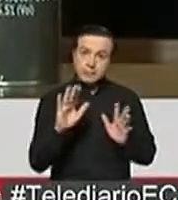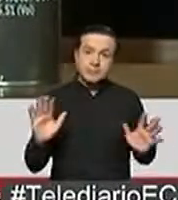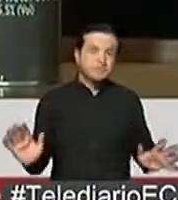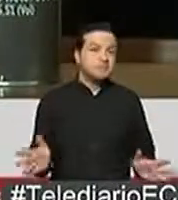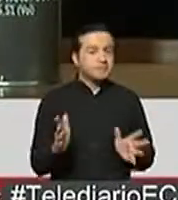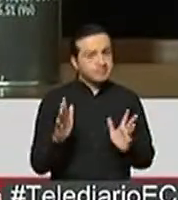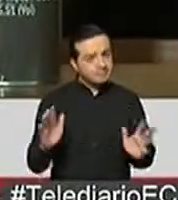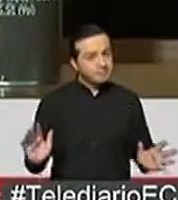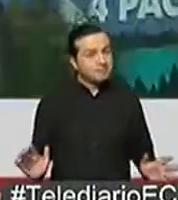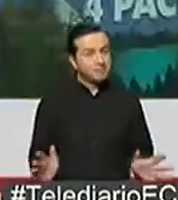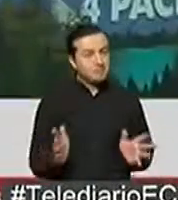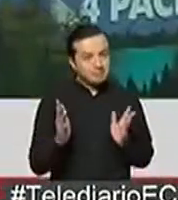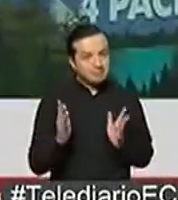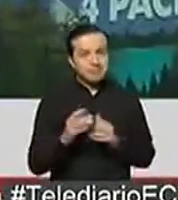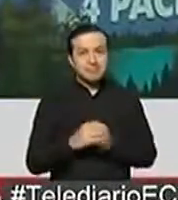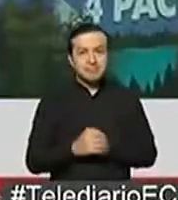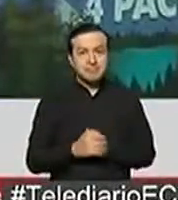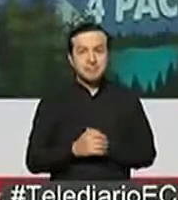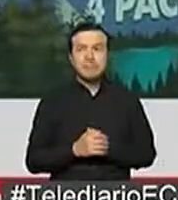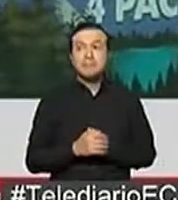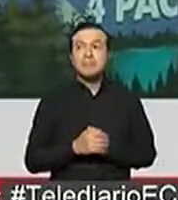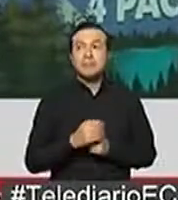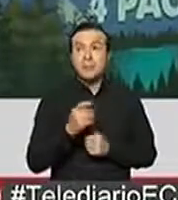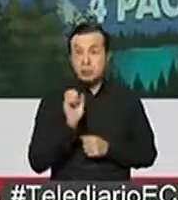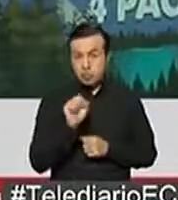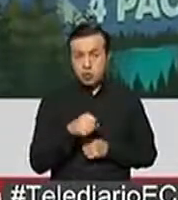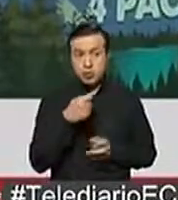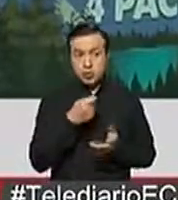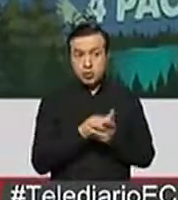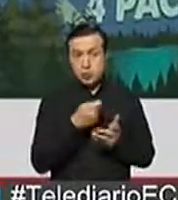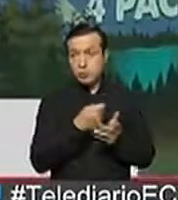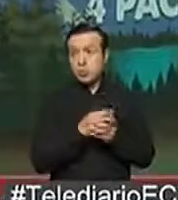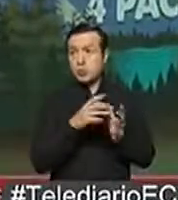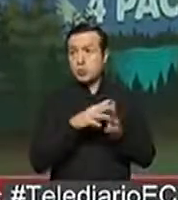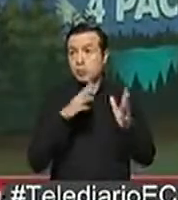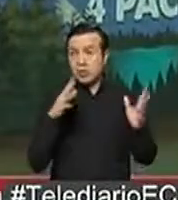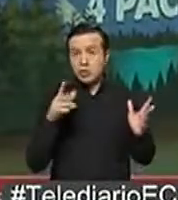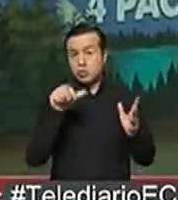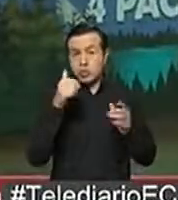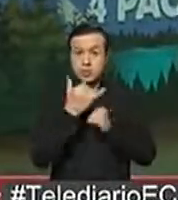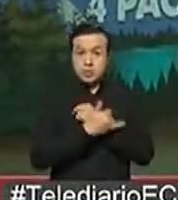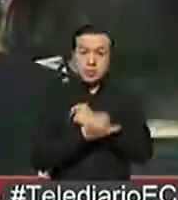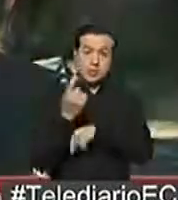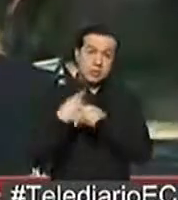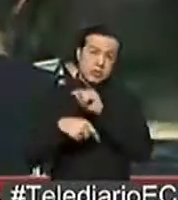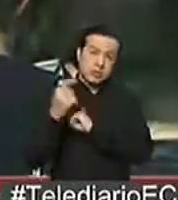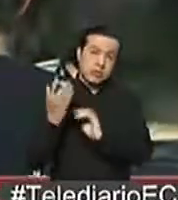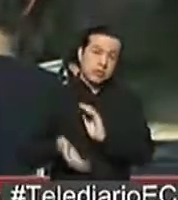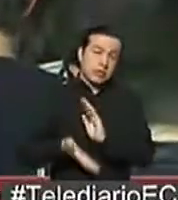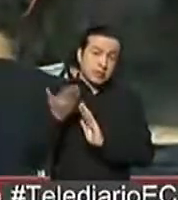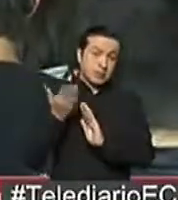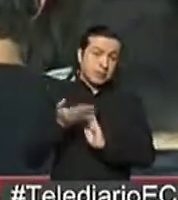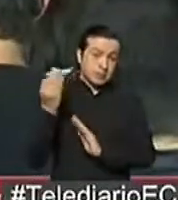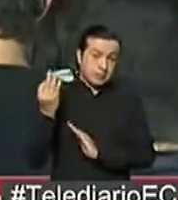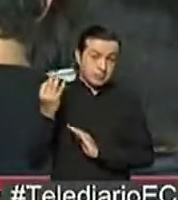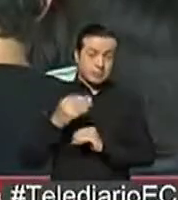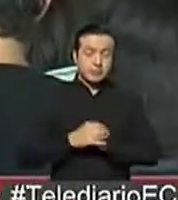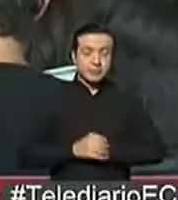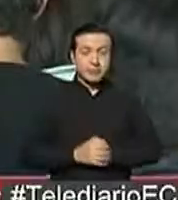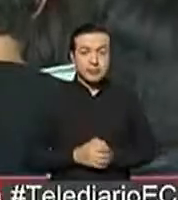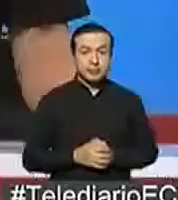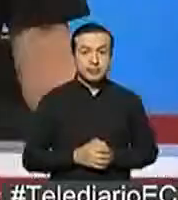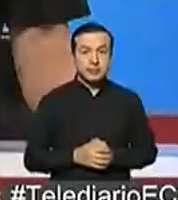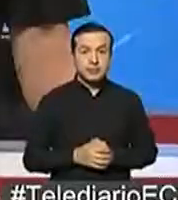esta bebida de moderación, pues ahí existe un nicho de consumo que puede abrir las puertas a la exportación del producto. Javier Ceballos, Medios